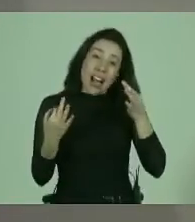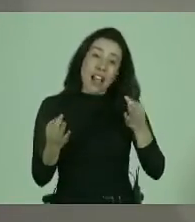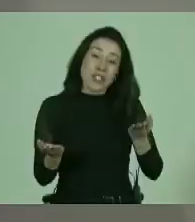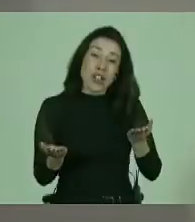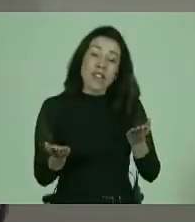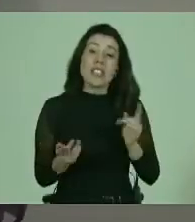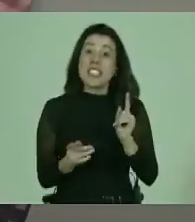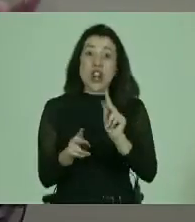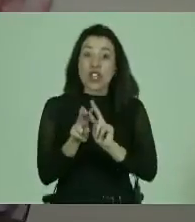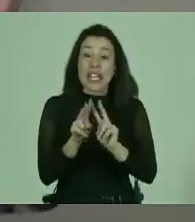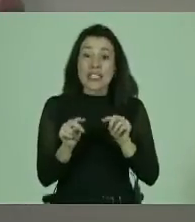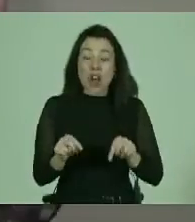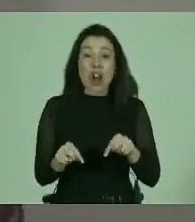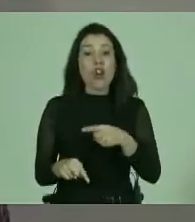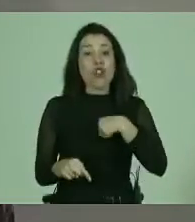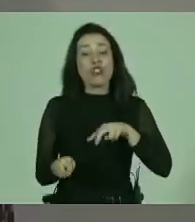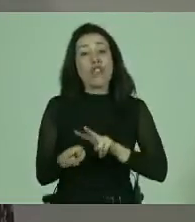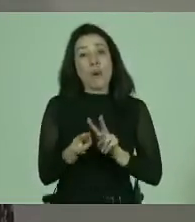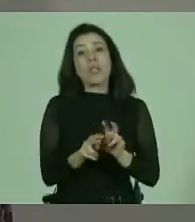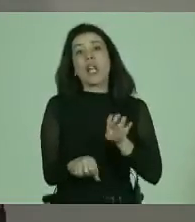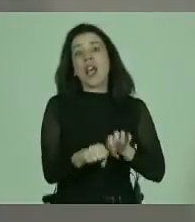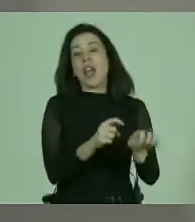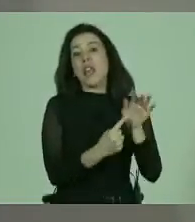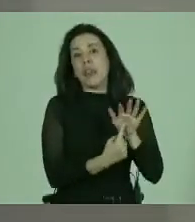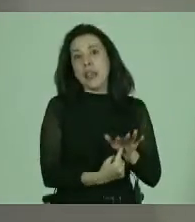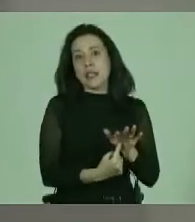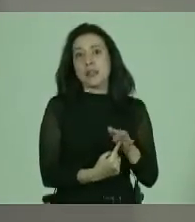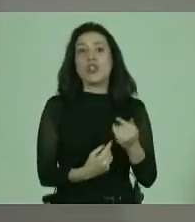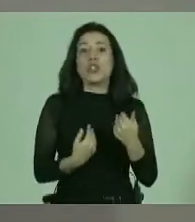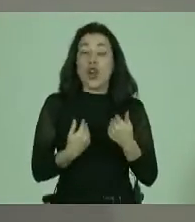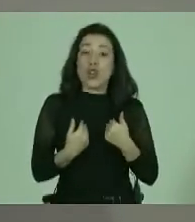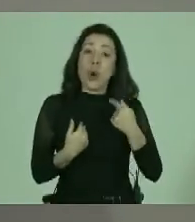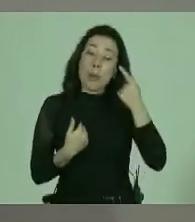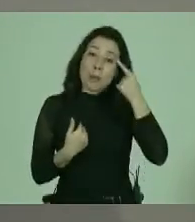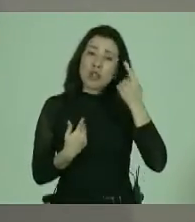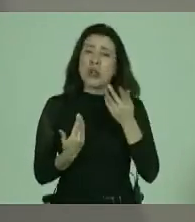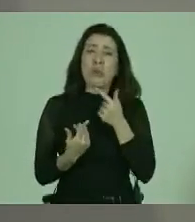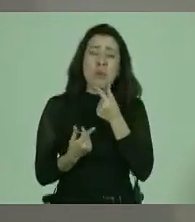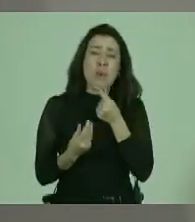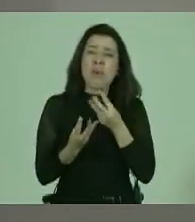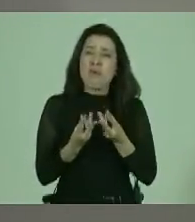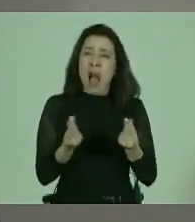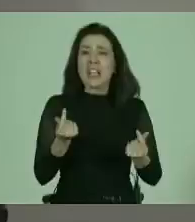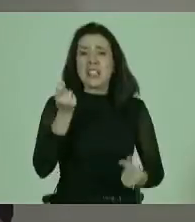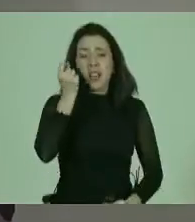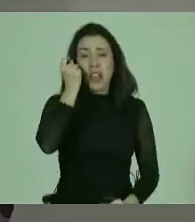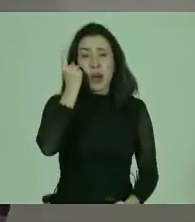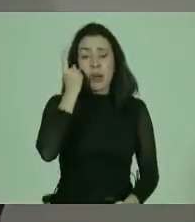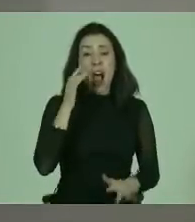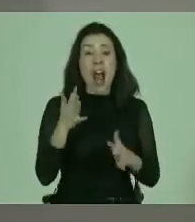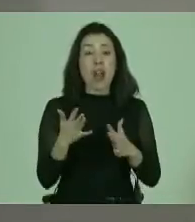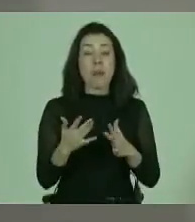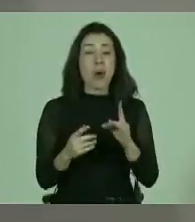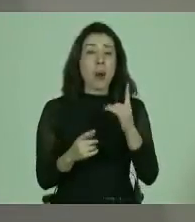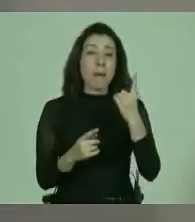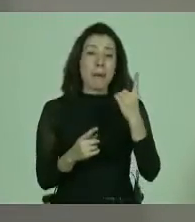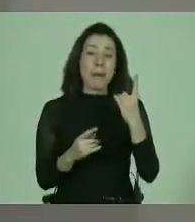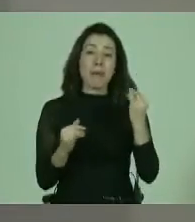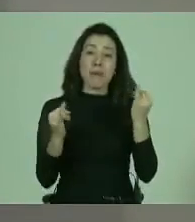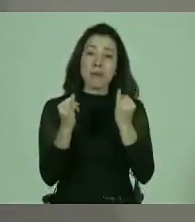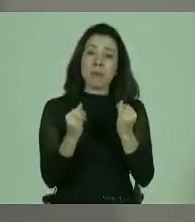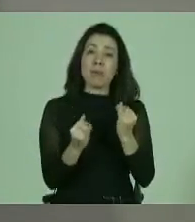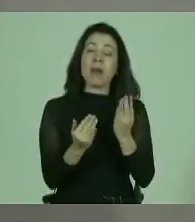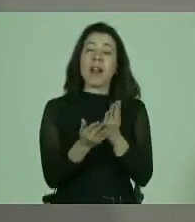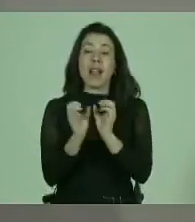estaremos incurriendo en discriminación y eso yo creo que es bastante sencillo de entender quizás de una primera pedagogía que